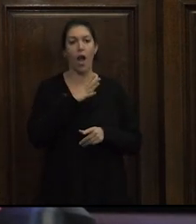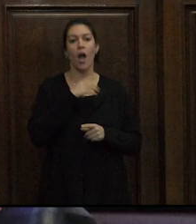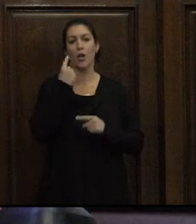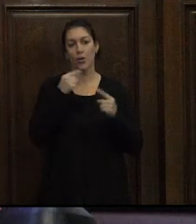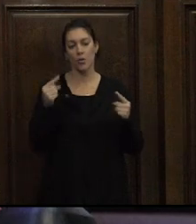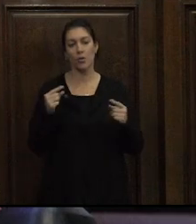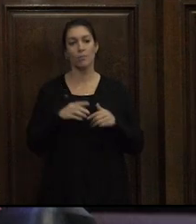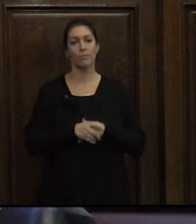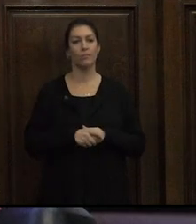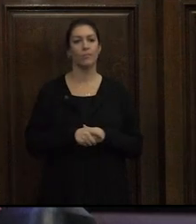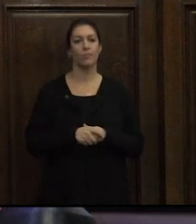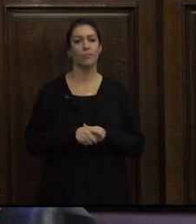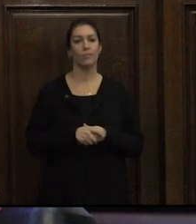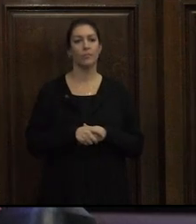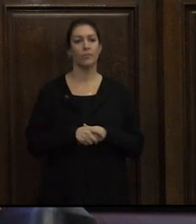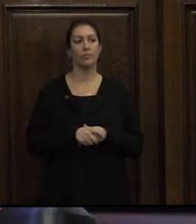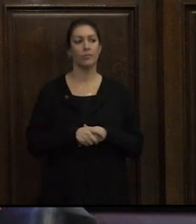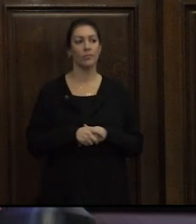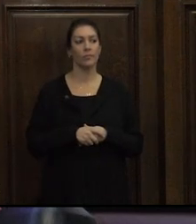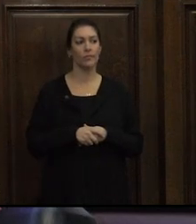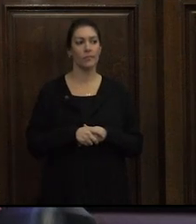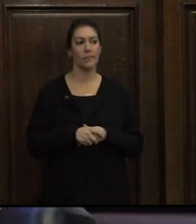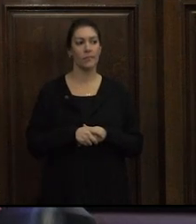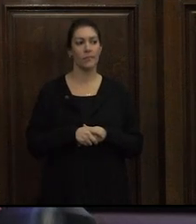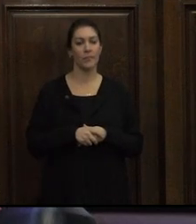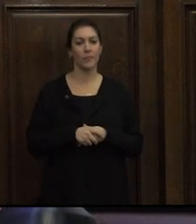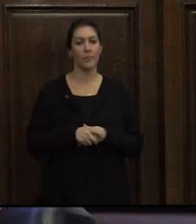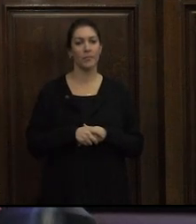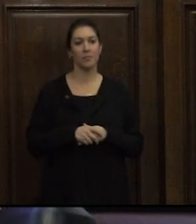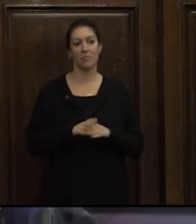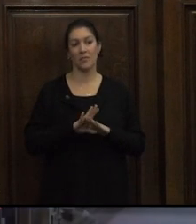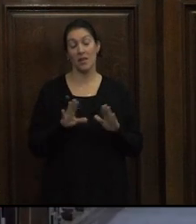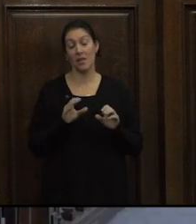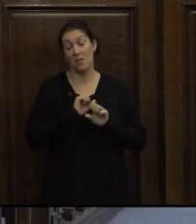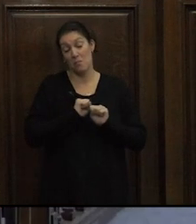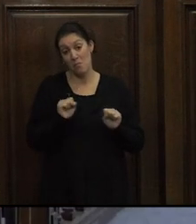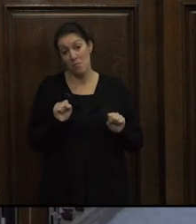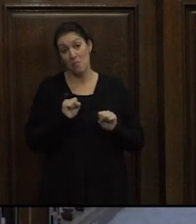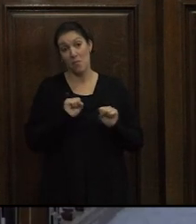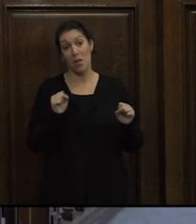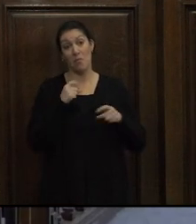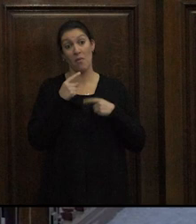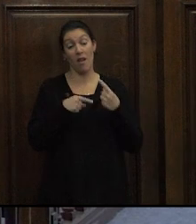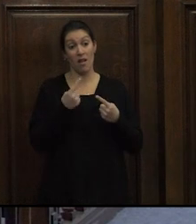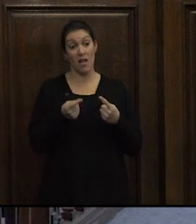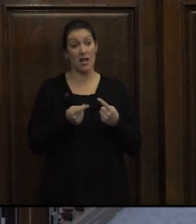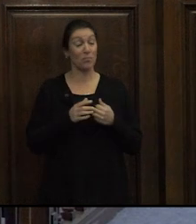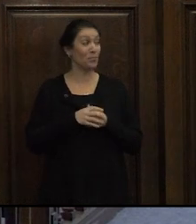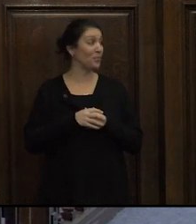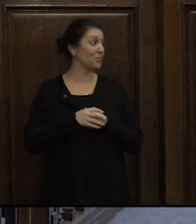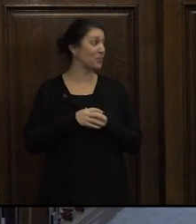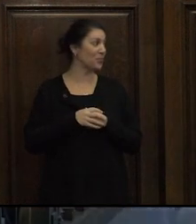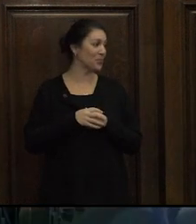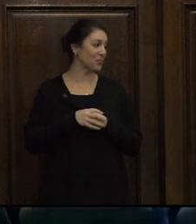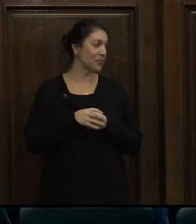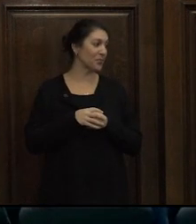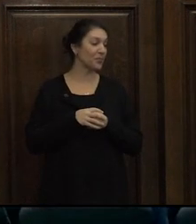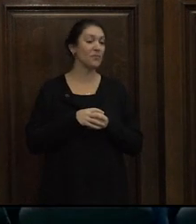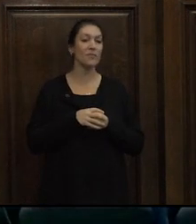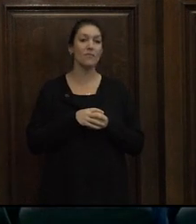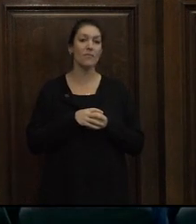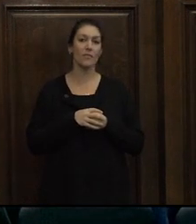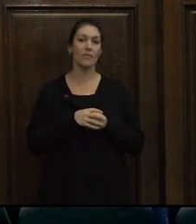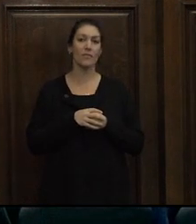claramente en tiempos recientes. En fin, podríamos continuar conversando, bueno, mucho.